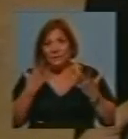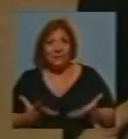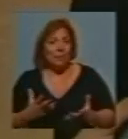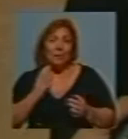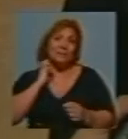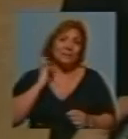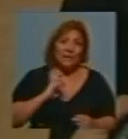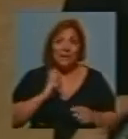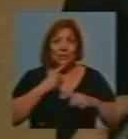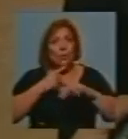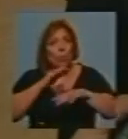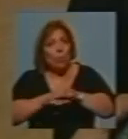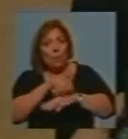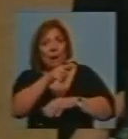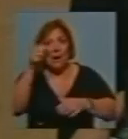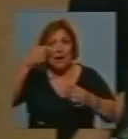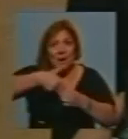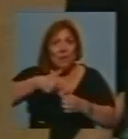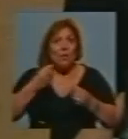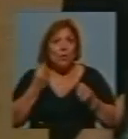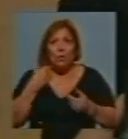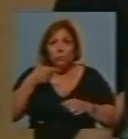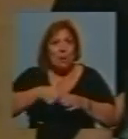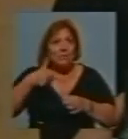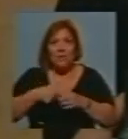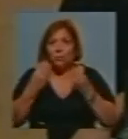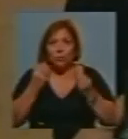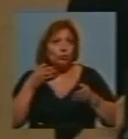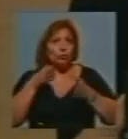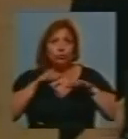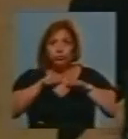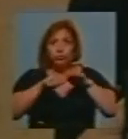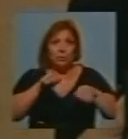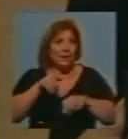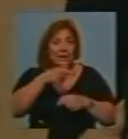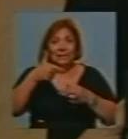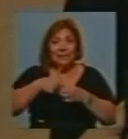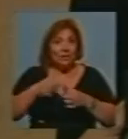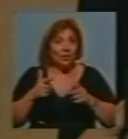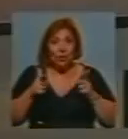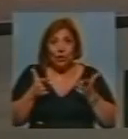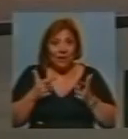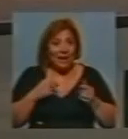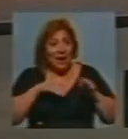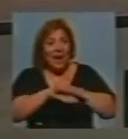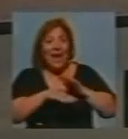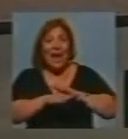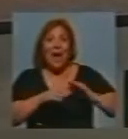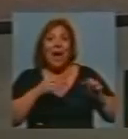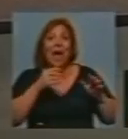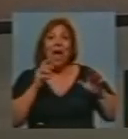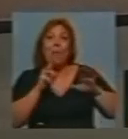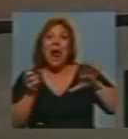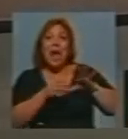porque tenemos un nivel de consumo muy alto y las estaciones de servicio tienen pocas posibilidades de stock. Los paros que